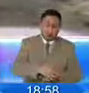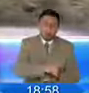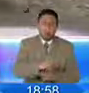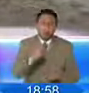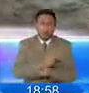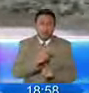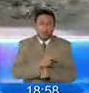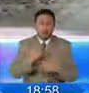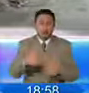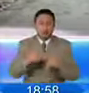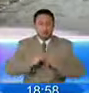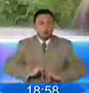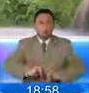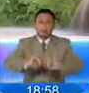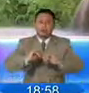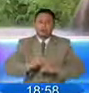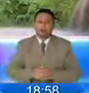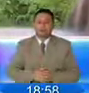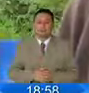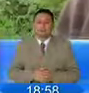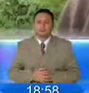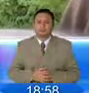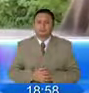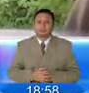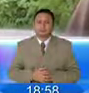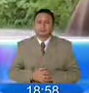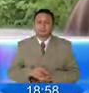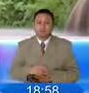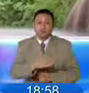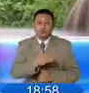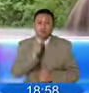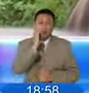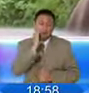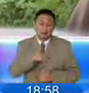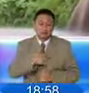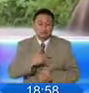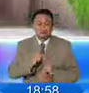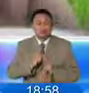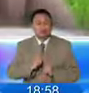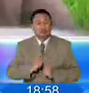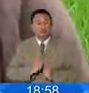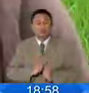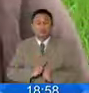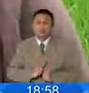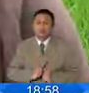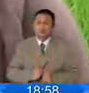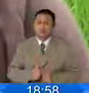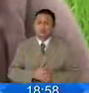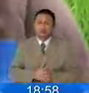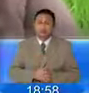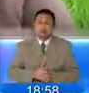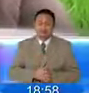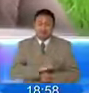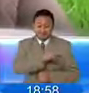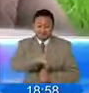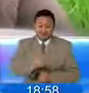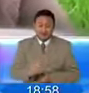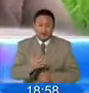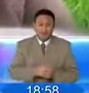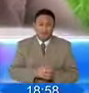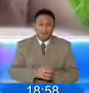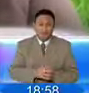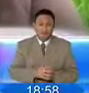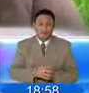es latente. Yo como una madre me siento muy triste me siento. Y estamos tristes por pasar la cuenca, están botados los niños